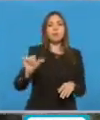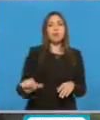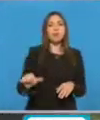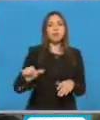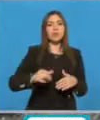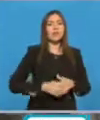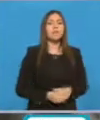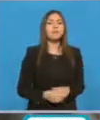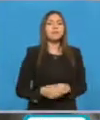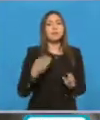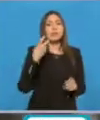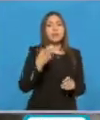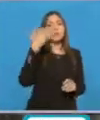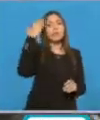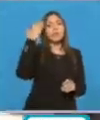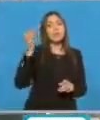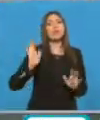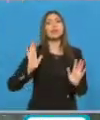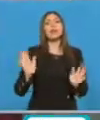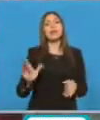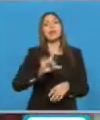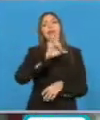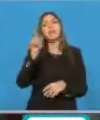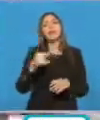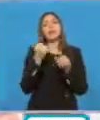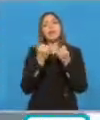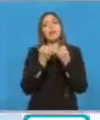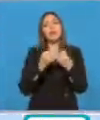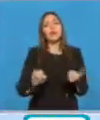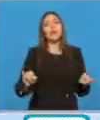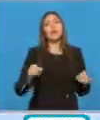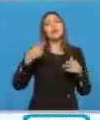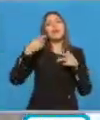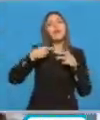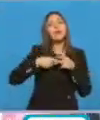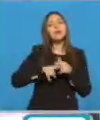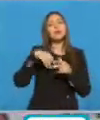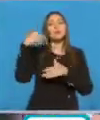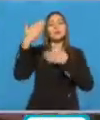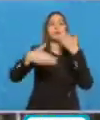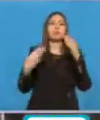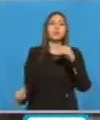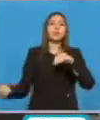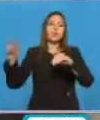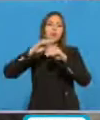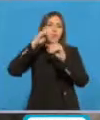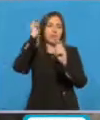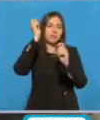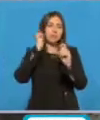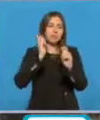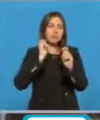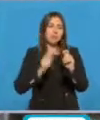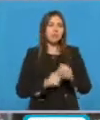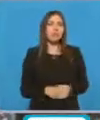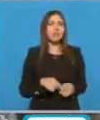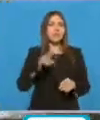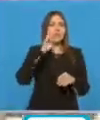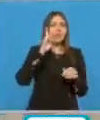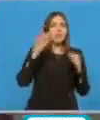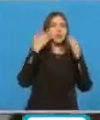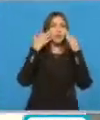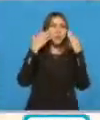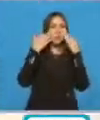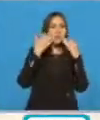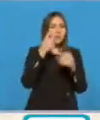1886, en esa época ya se inaugura y comienza a hacer este maravilloso monumento que lo vamos a mostrar.